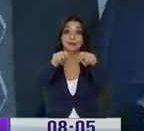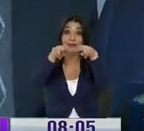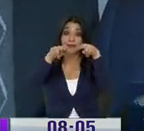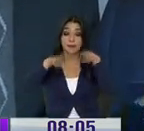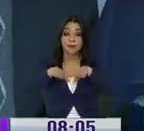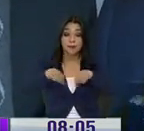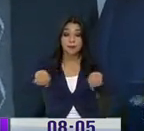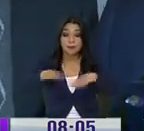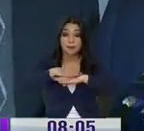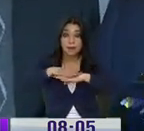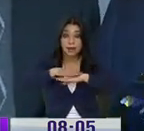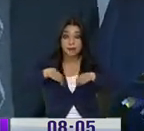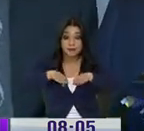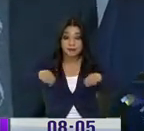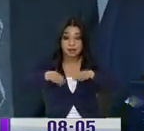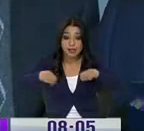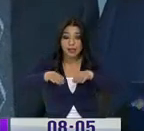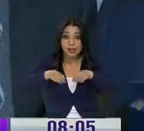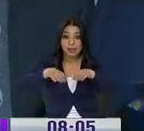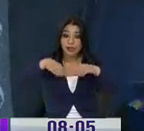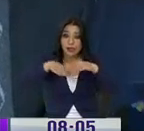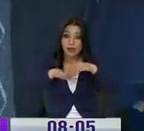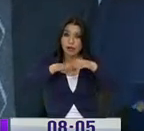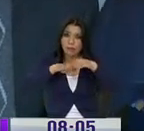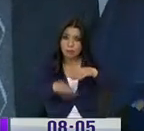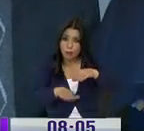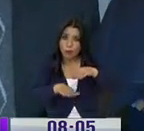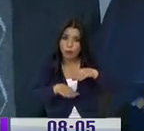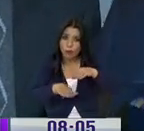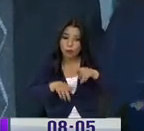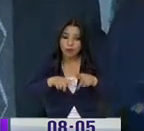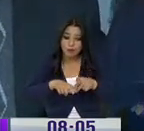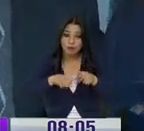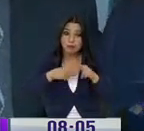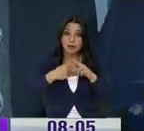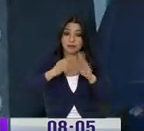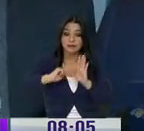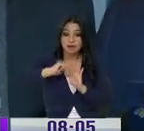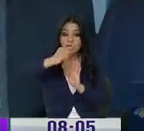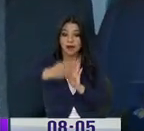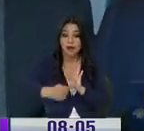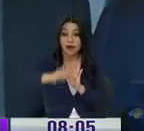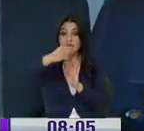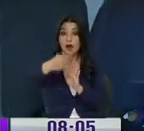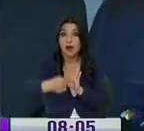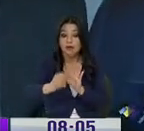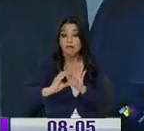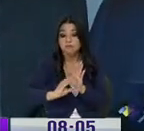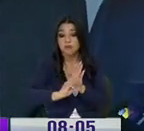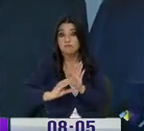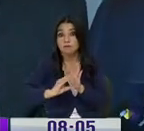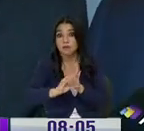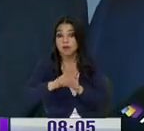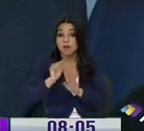Se observa una rotura del inicio de la mampostería del arco de ladrillo